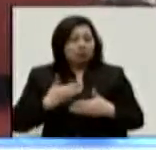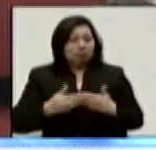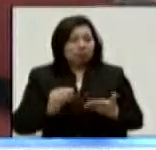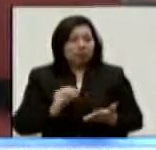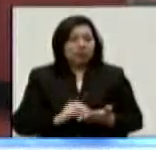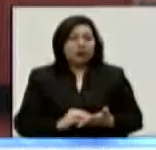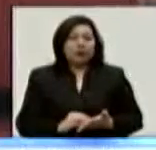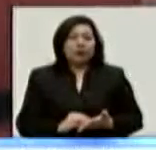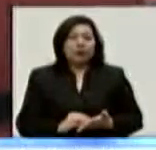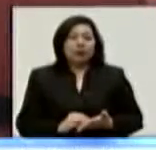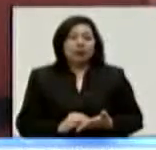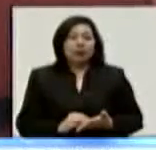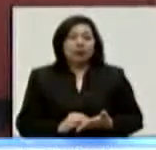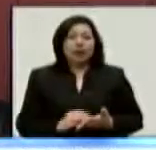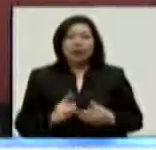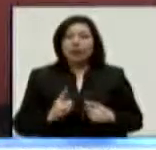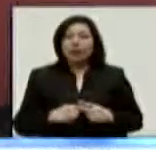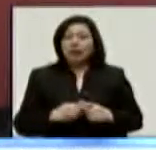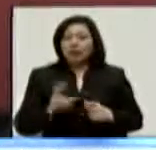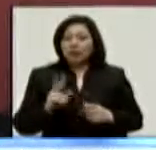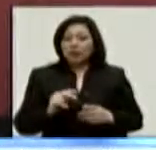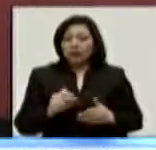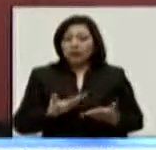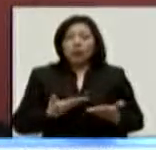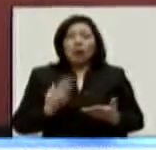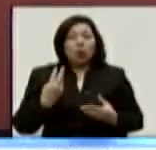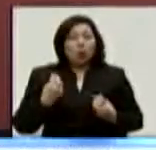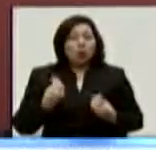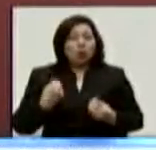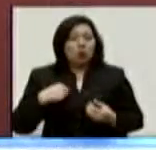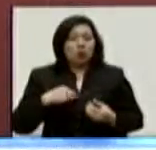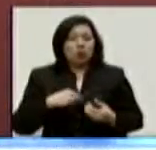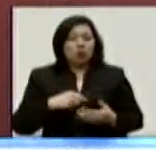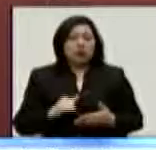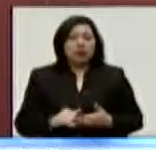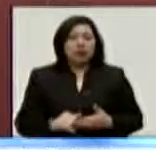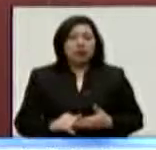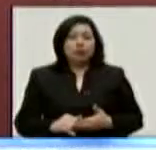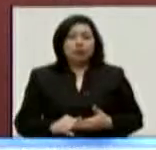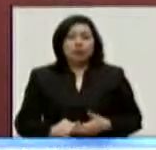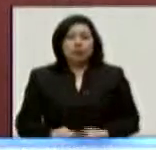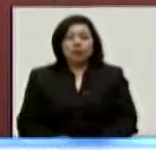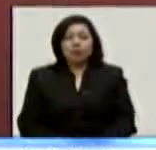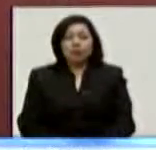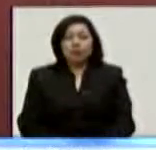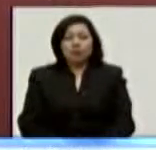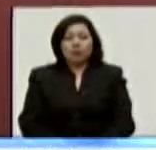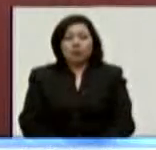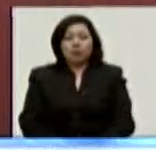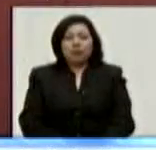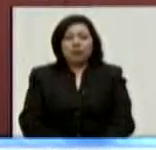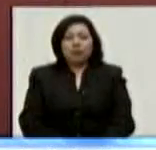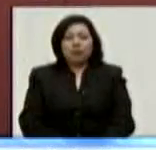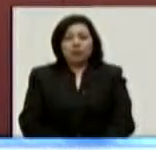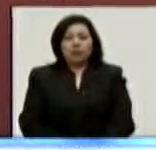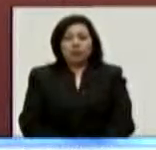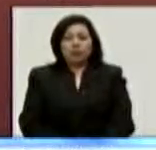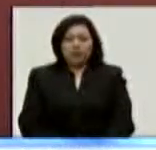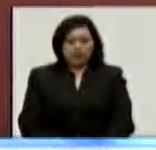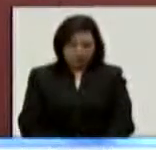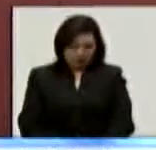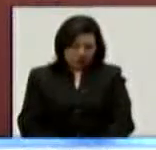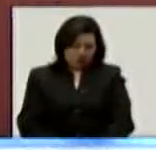Y simplemente mencionaba, Petrotec no tenía ningún interés de asociarse con nosotros. Pero ¿podría permitirme una... Usted lo que está